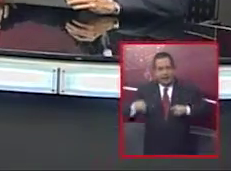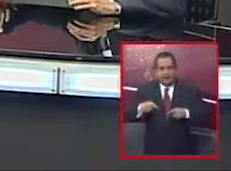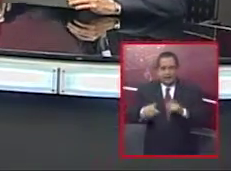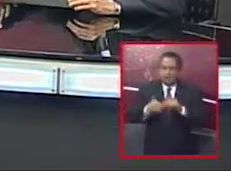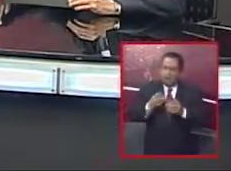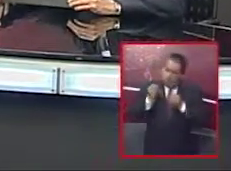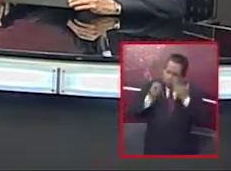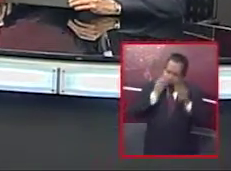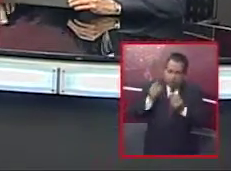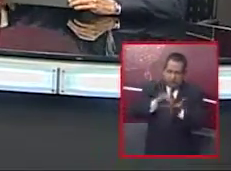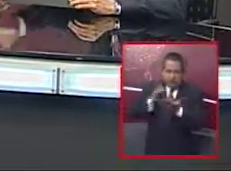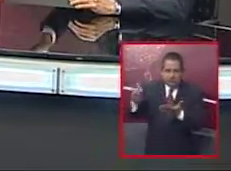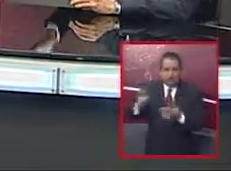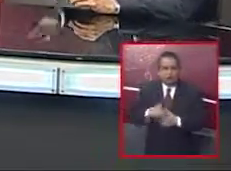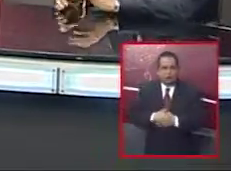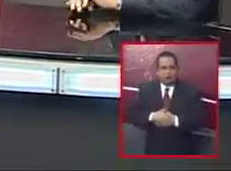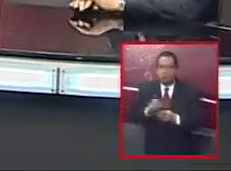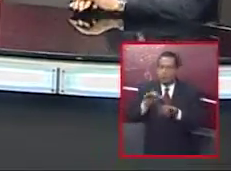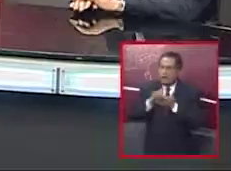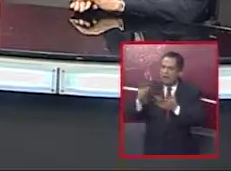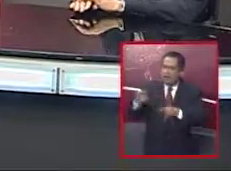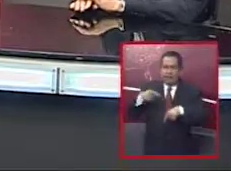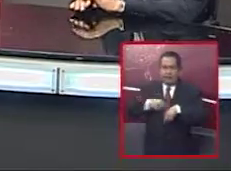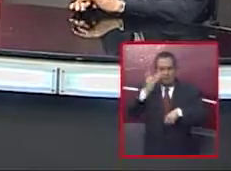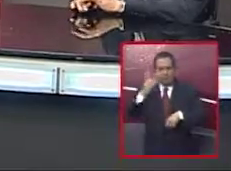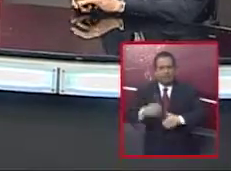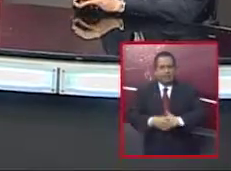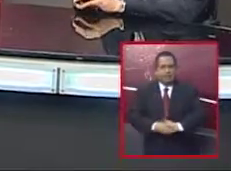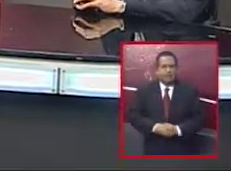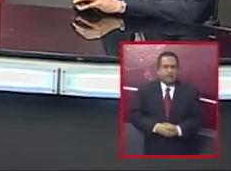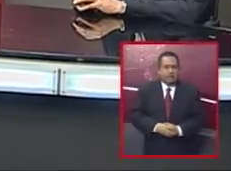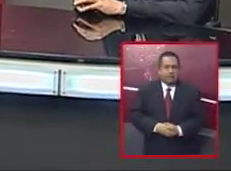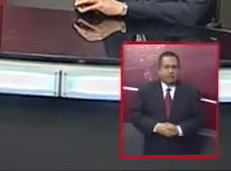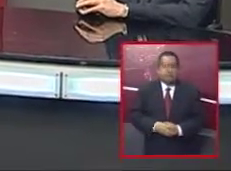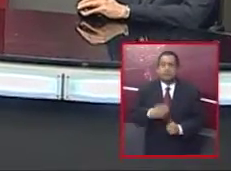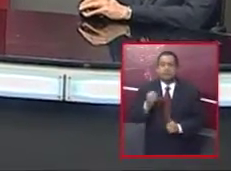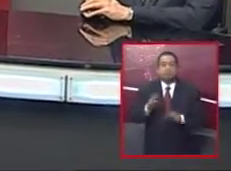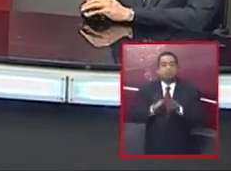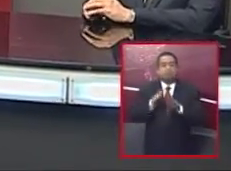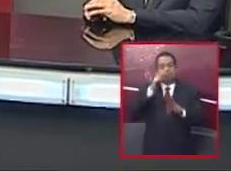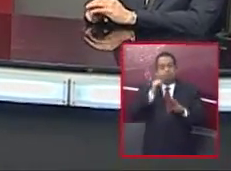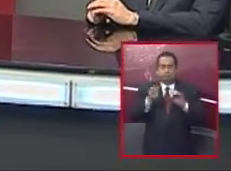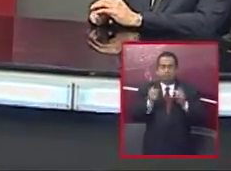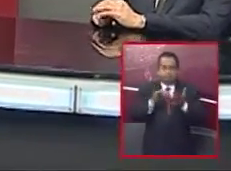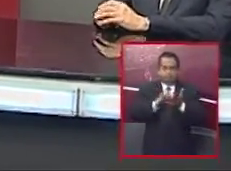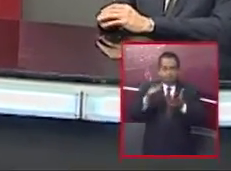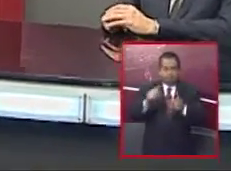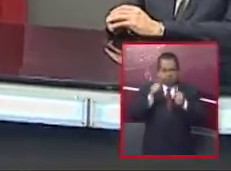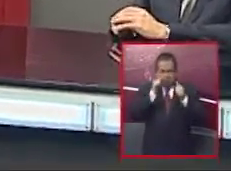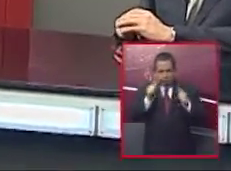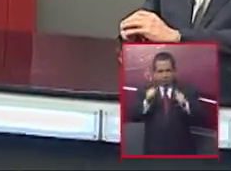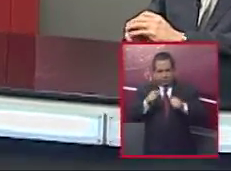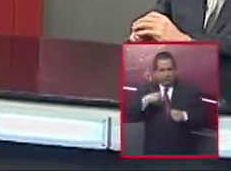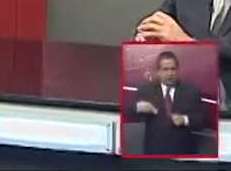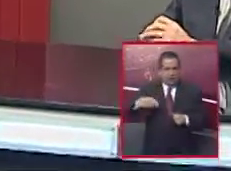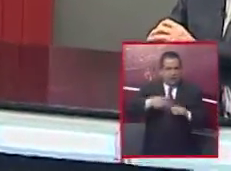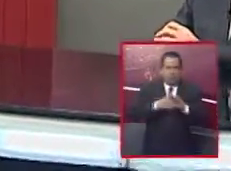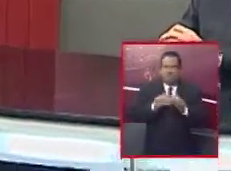mi agradecimiento. Muchísimas gracias por esta noche. Muchas gracias y muy buenas tardes. Y como siempre, muchísimas gracias a usted que está pendiente de la